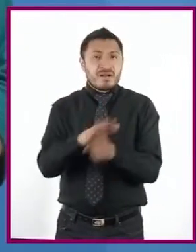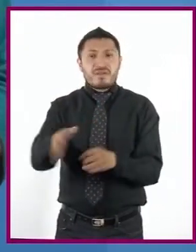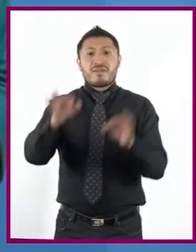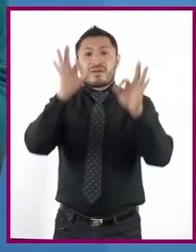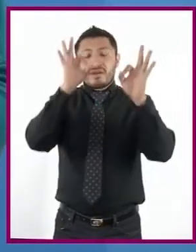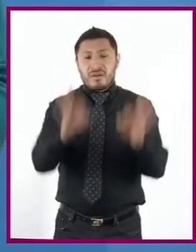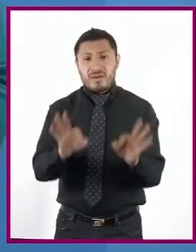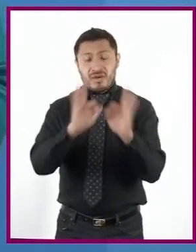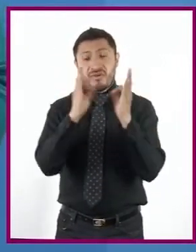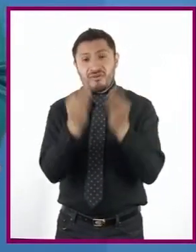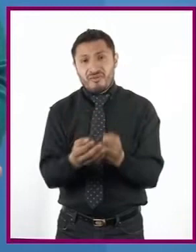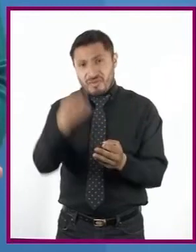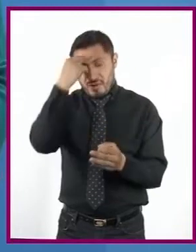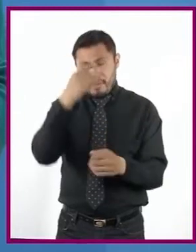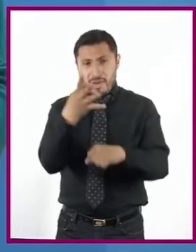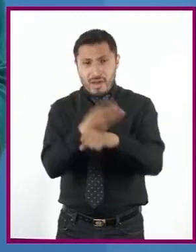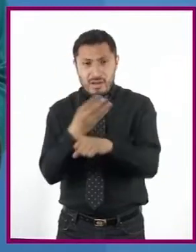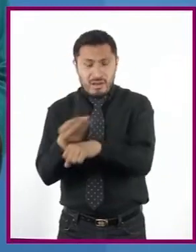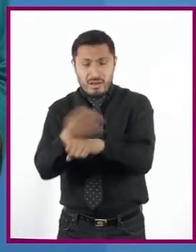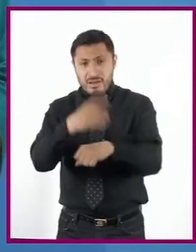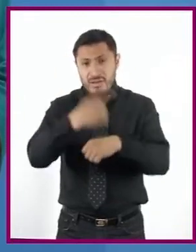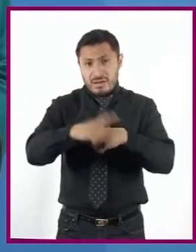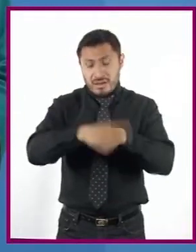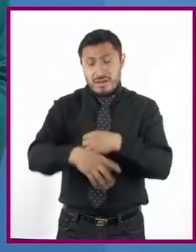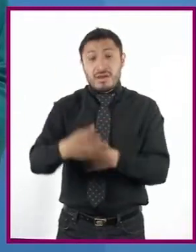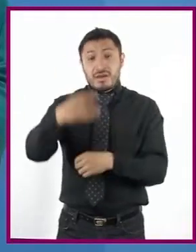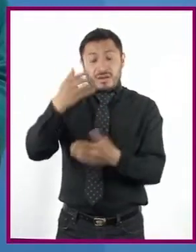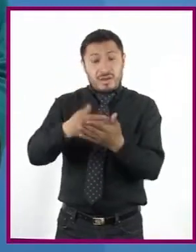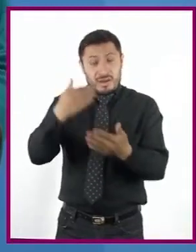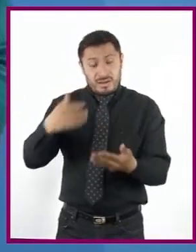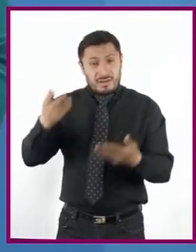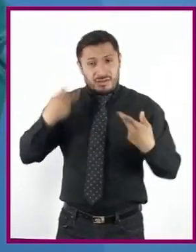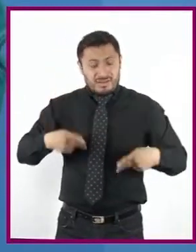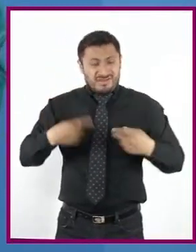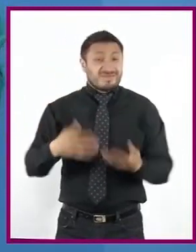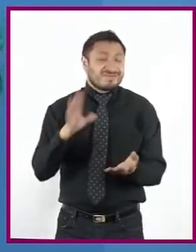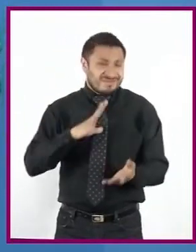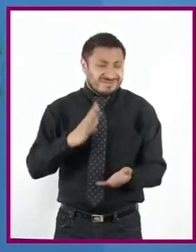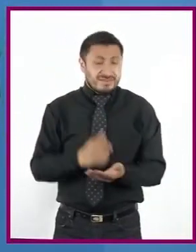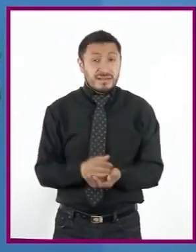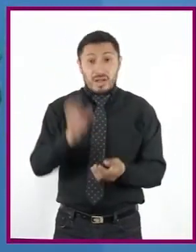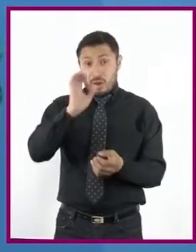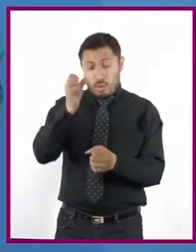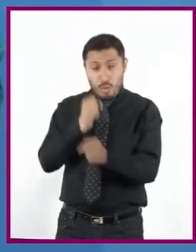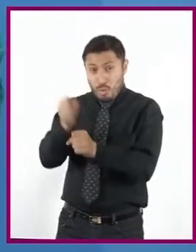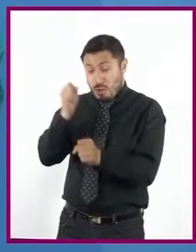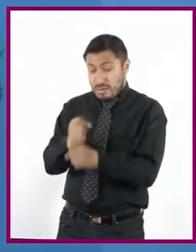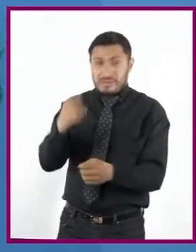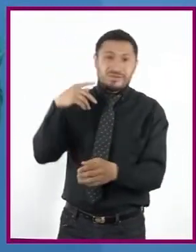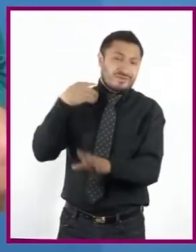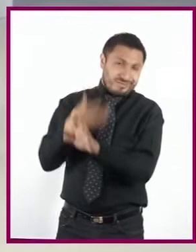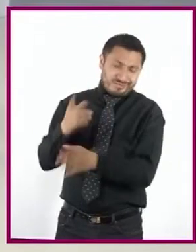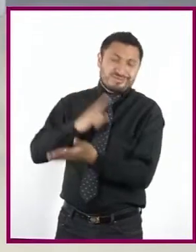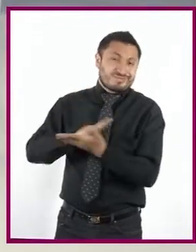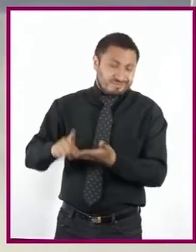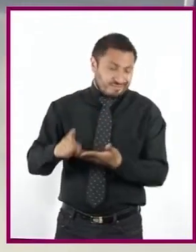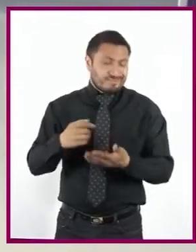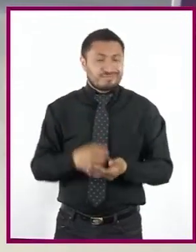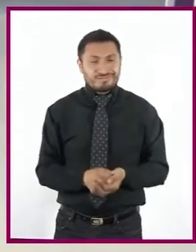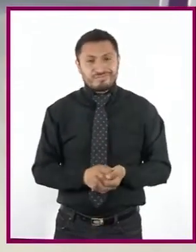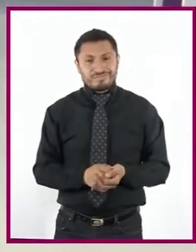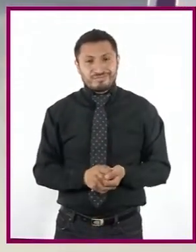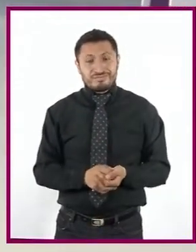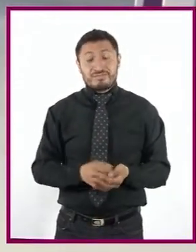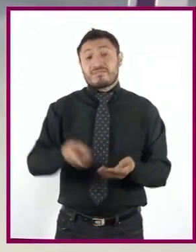mejor manera de reparar los daños que las personas sufrieron cuando se violentaron sus derechos. En